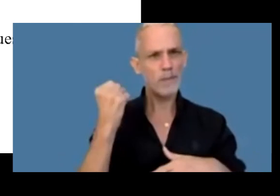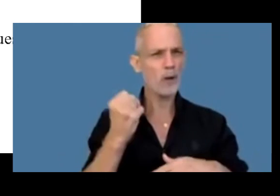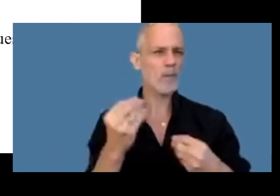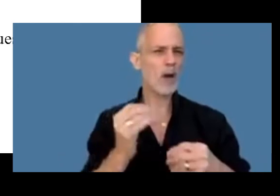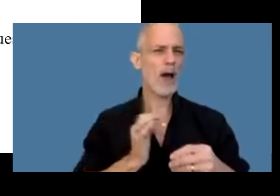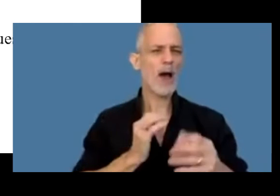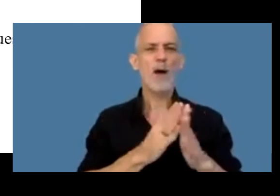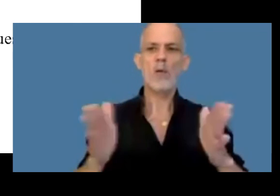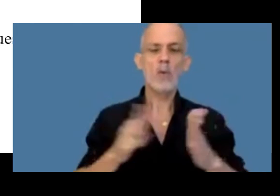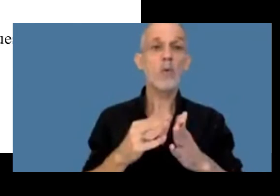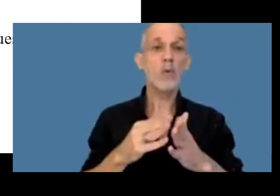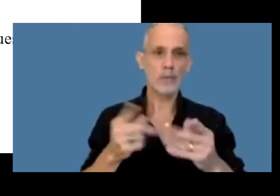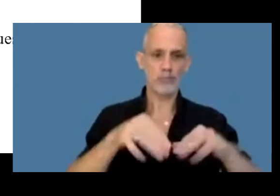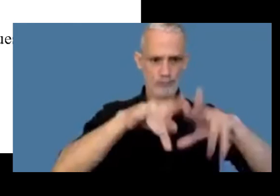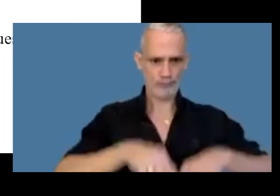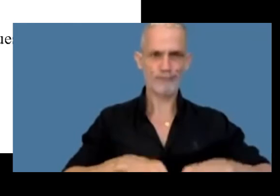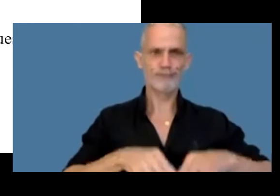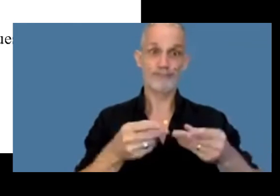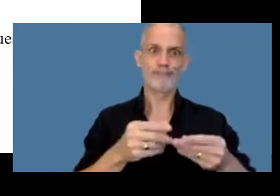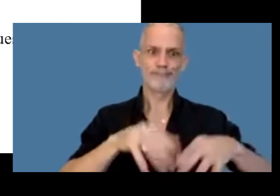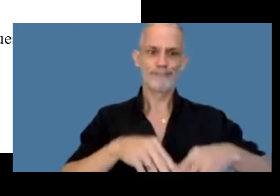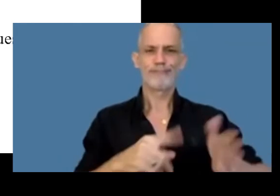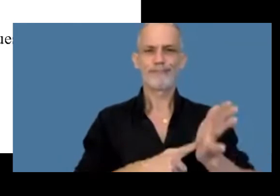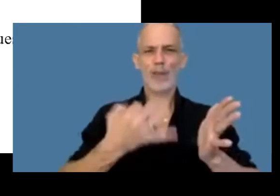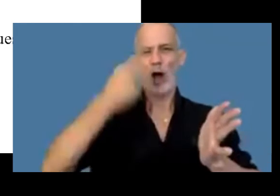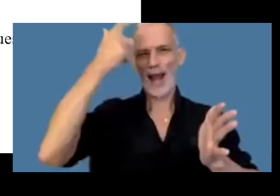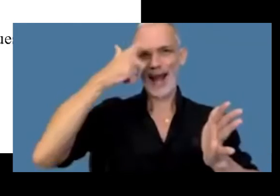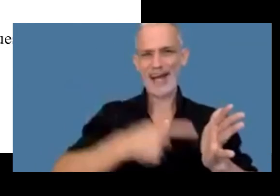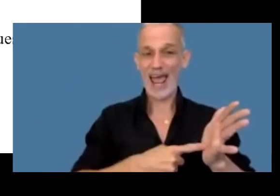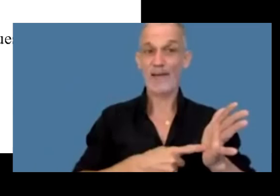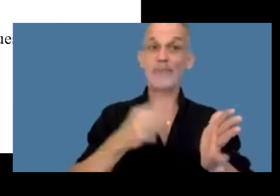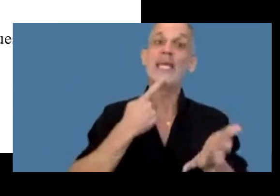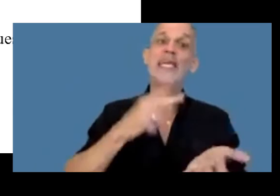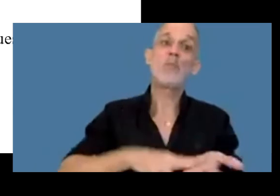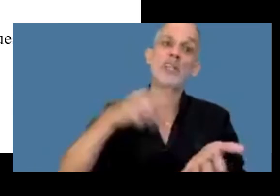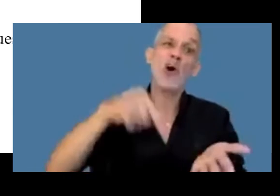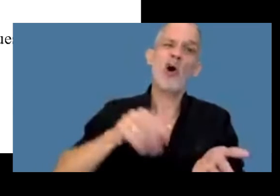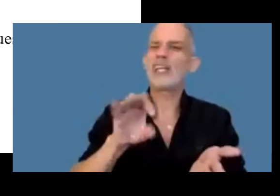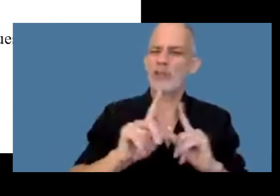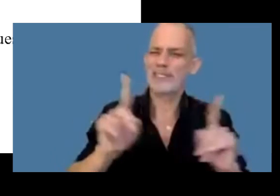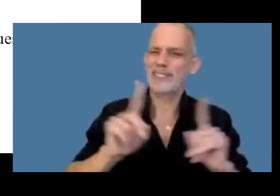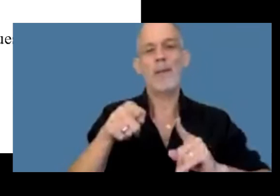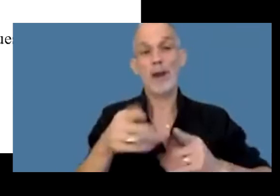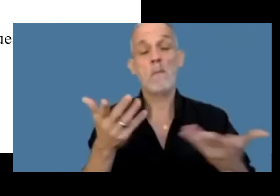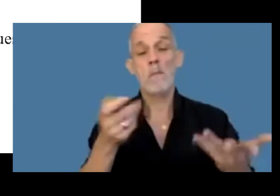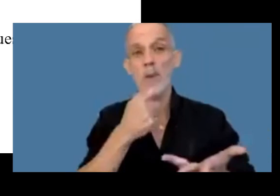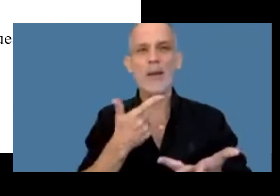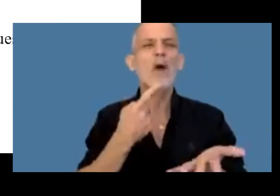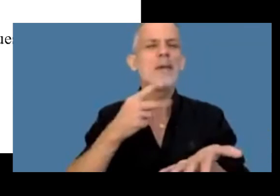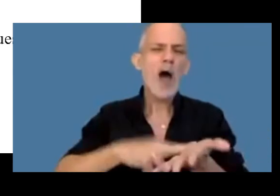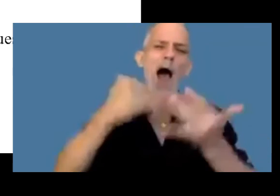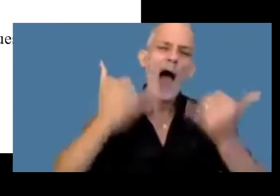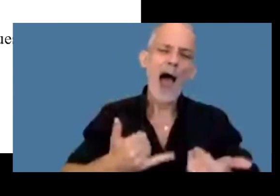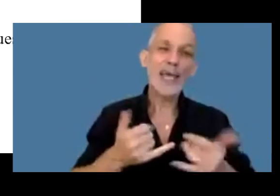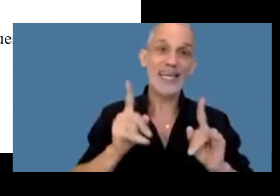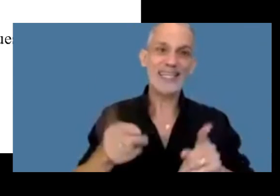aparición de la Carta Magna. Es más, este impuesto hoy quizás no se denomina así, pero es el gravamen que se cobra en épocas